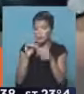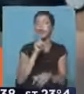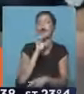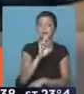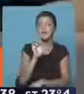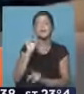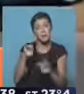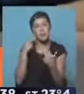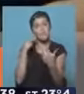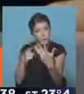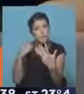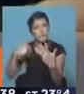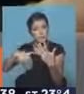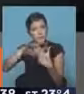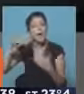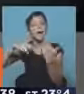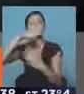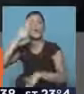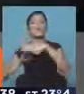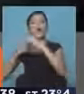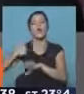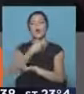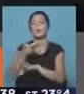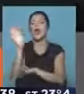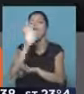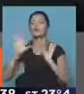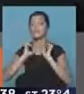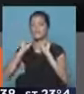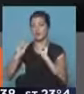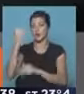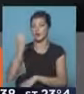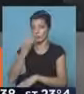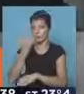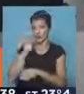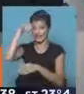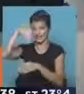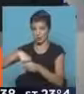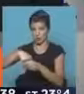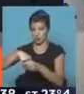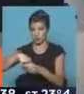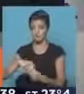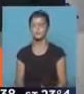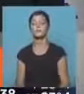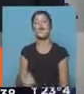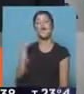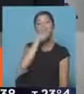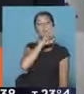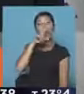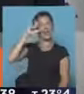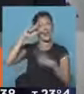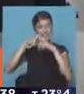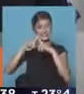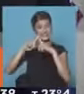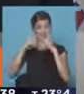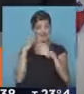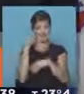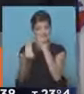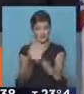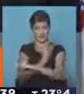suena como procurador general o secretario de seguridad interior la excéntrica ex candidata a vicepresidente sarah